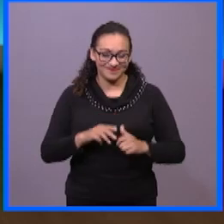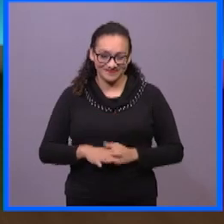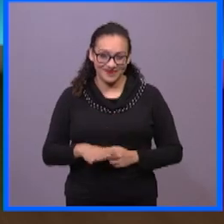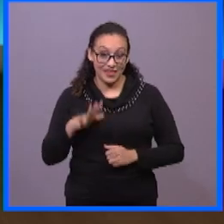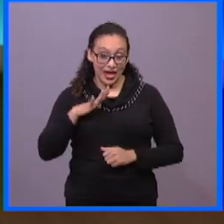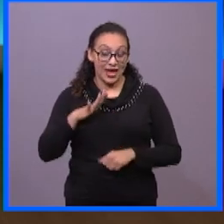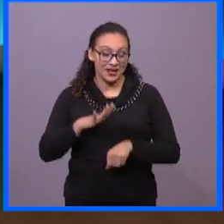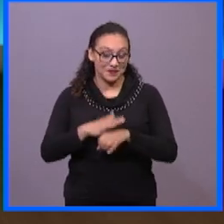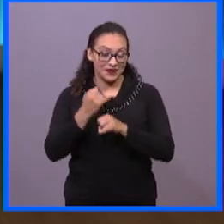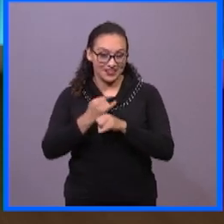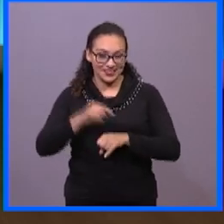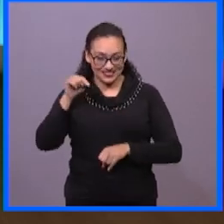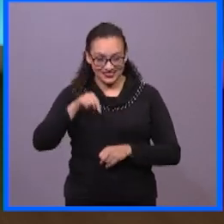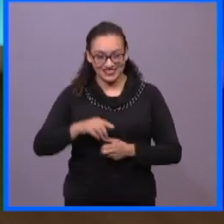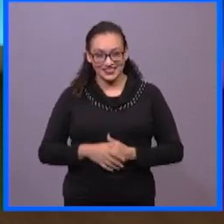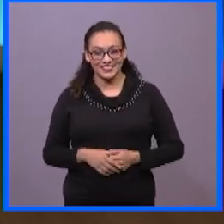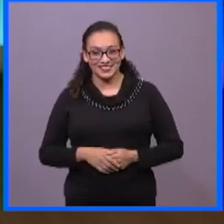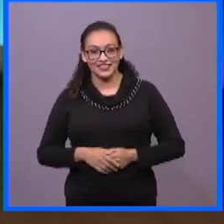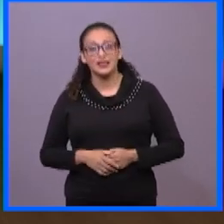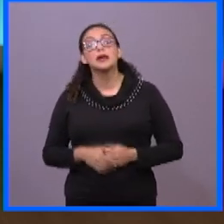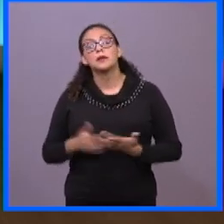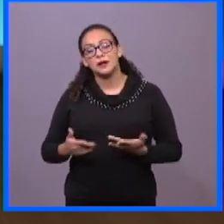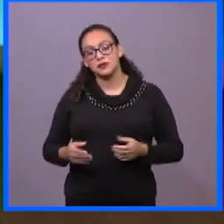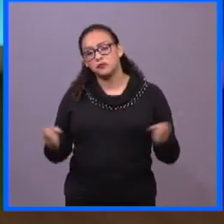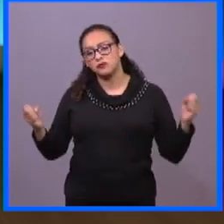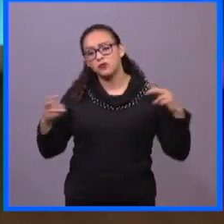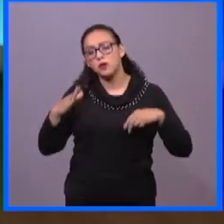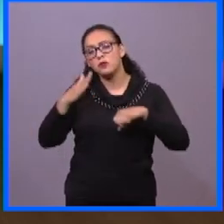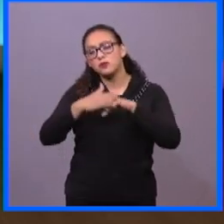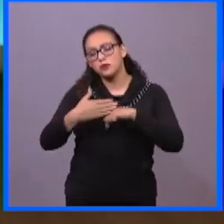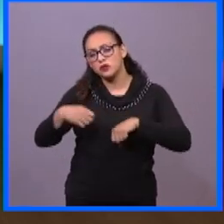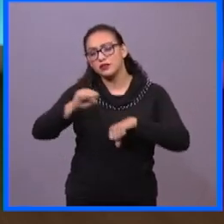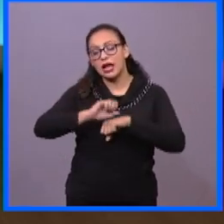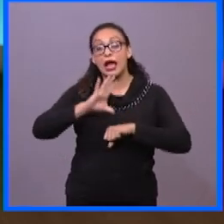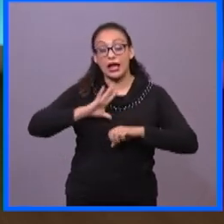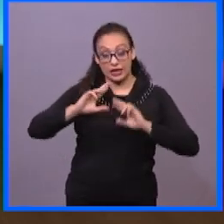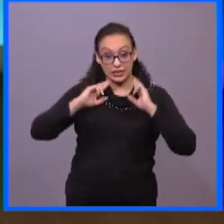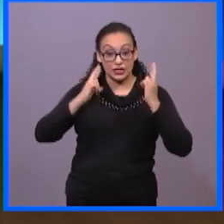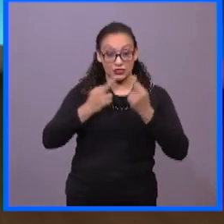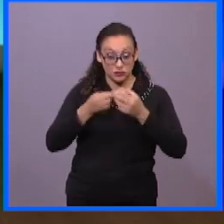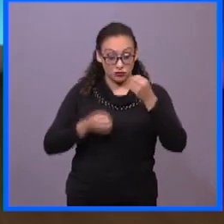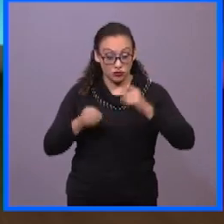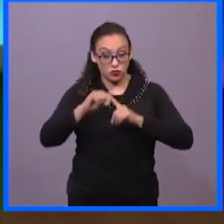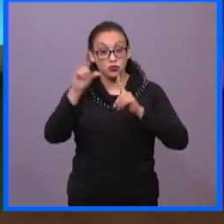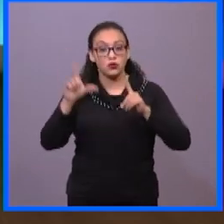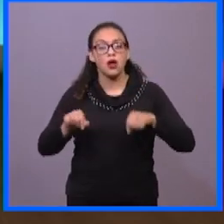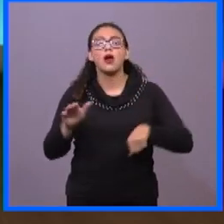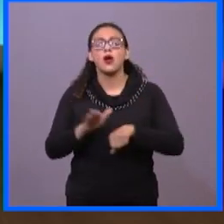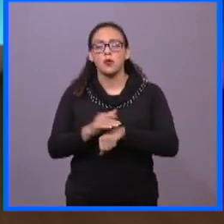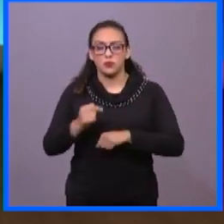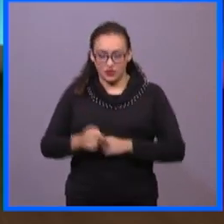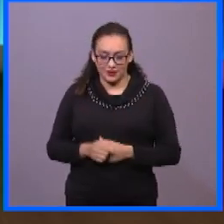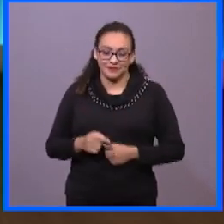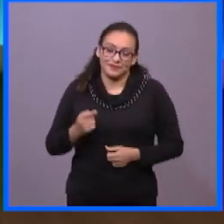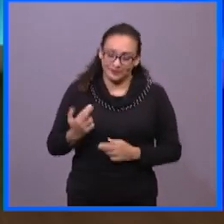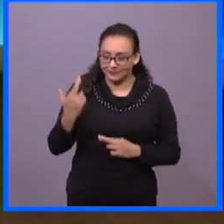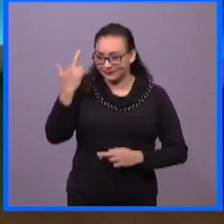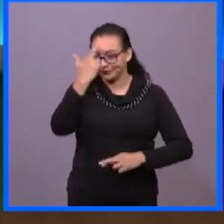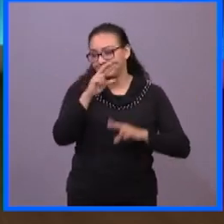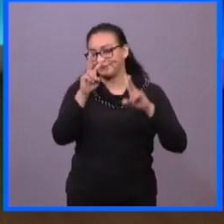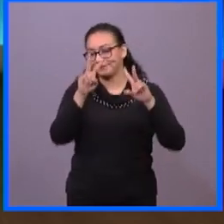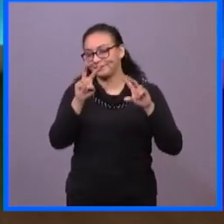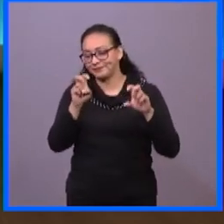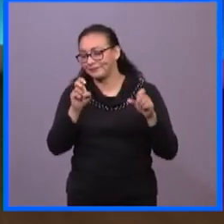del Poder Judicial de la Federación. Siga la próxima semana la sesión del Pleno de la Suprema Corte, porque en esta ocasión tienen previsto analizar